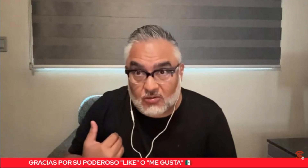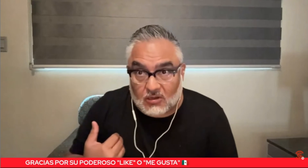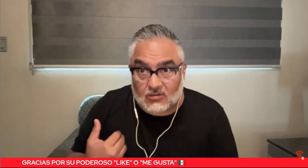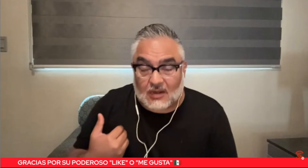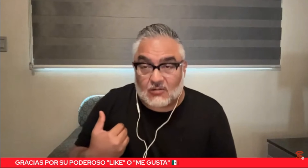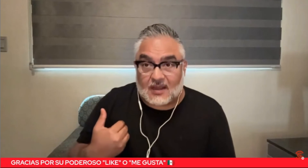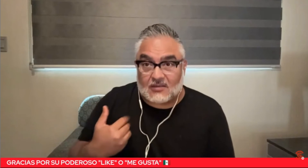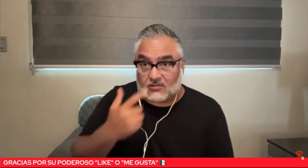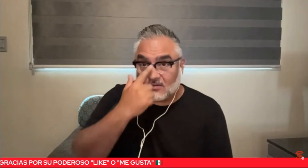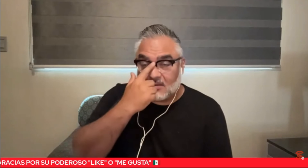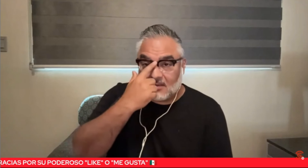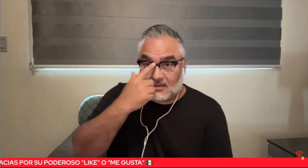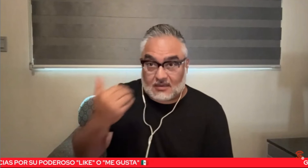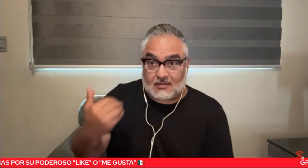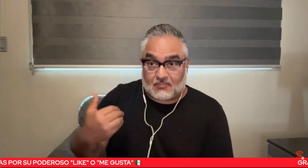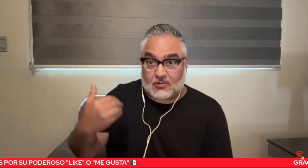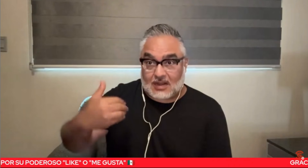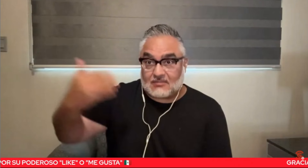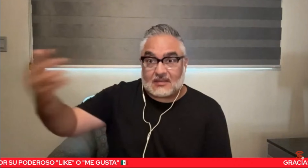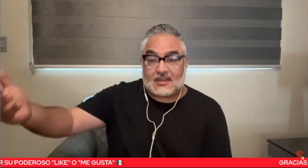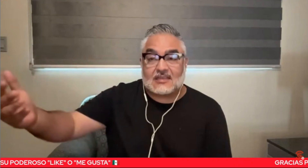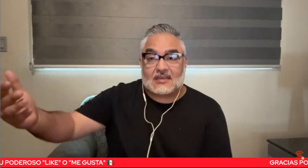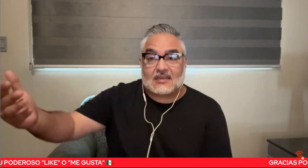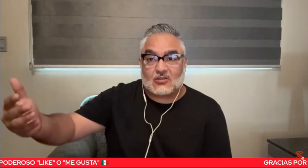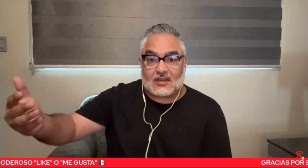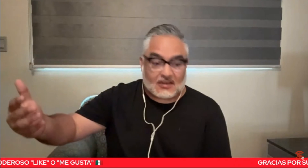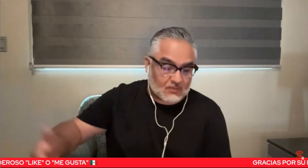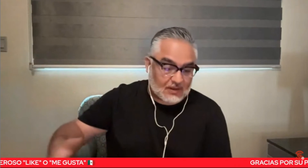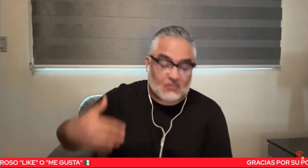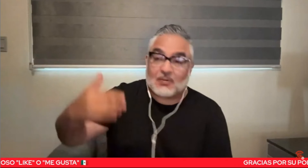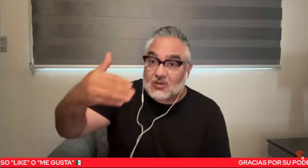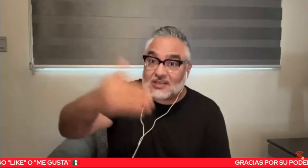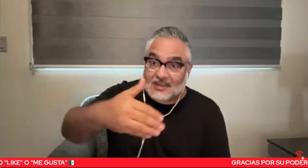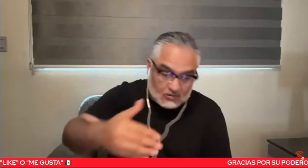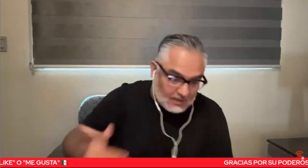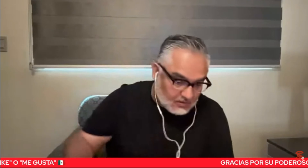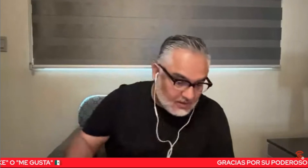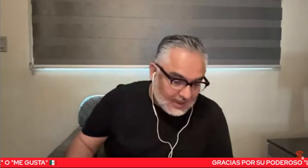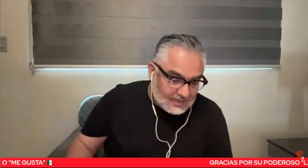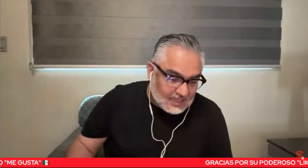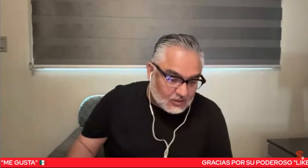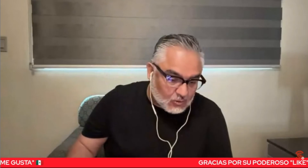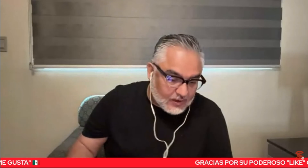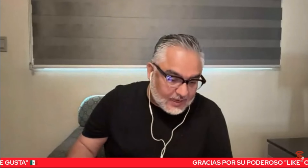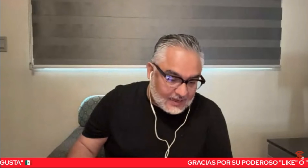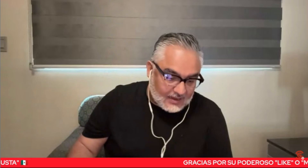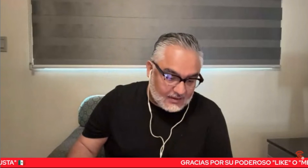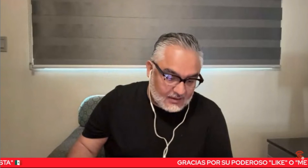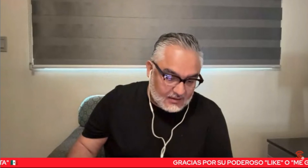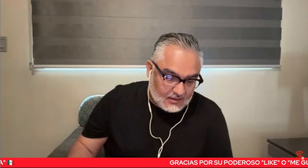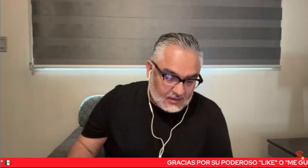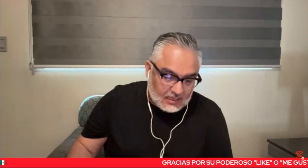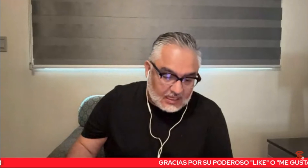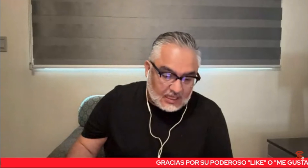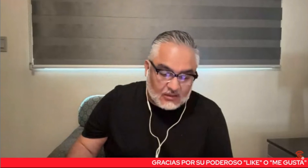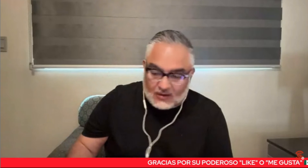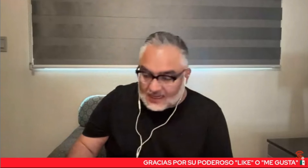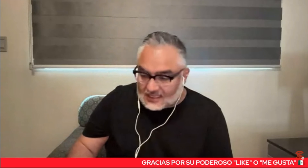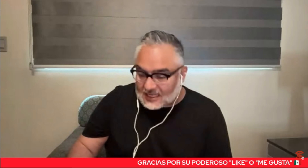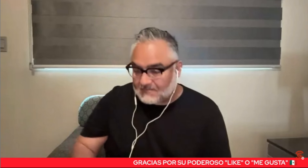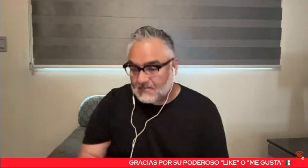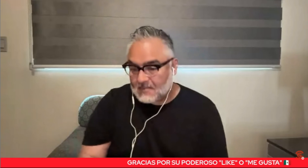uno de los calumniados por las mentiras de Ricardo Salinas Pliego, pero ellos han retomado. Ahí está Arturo Herrera y